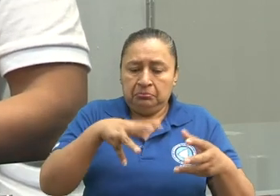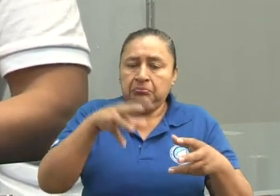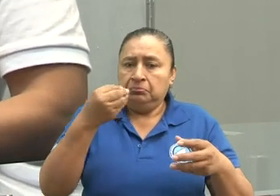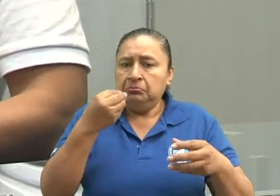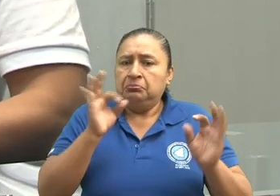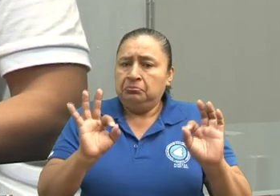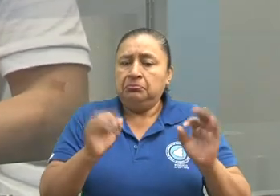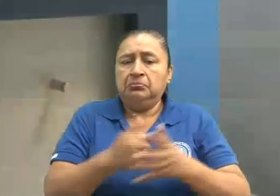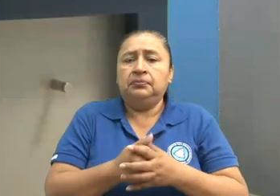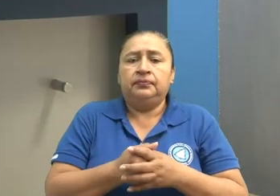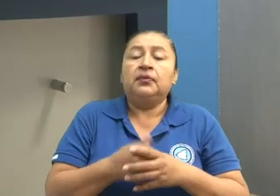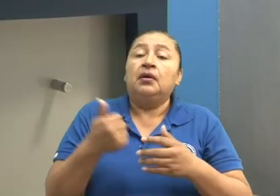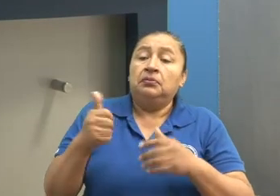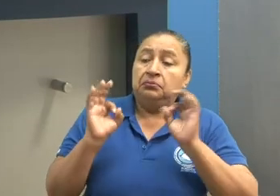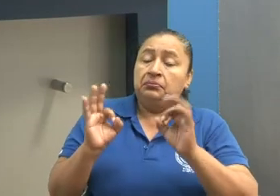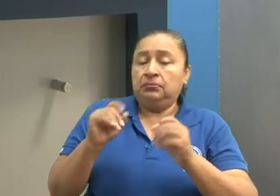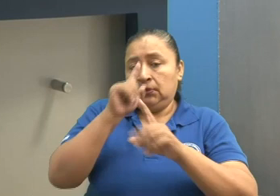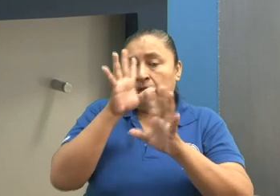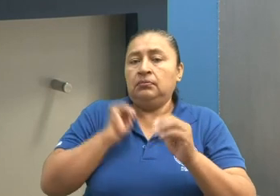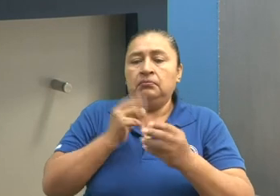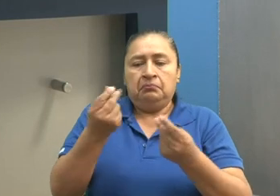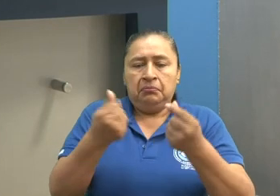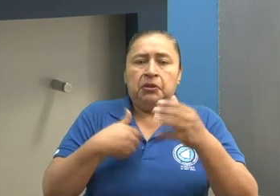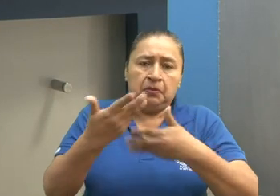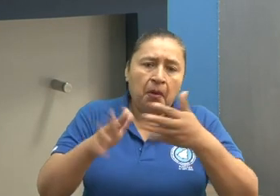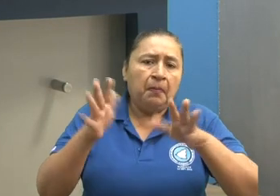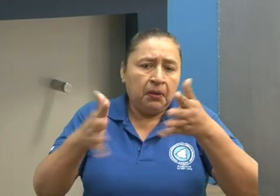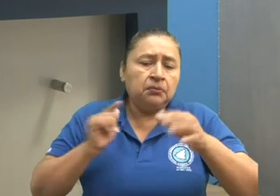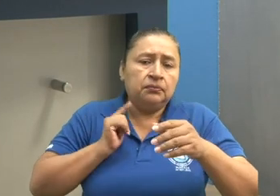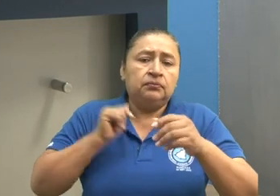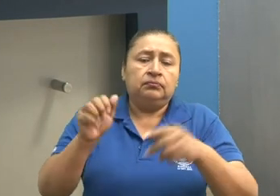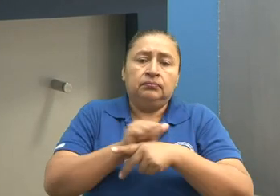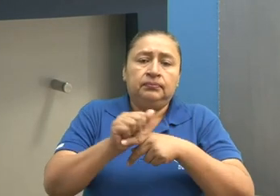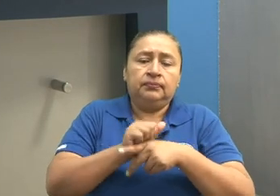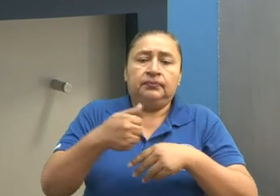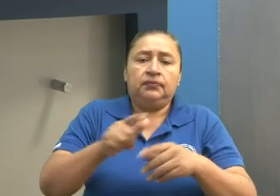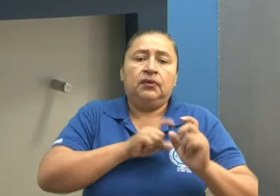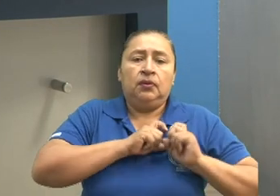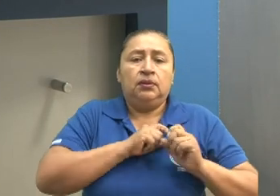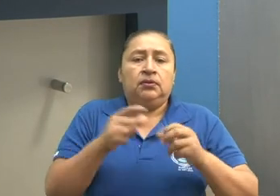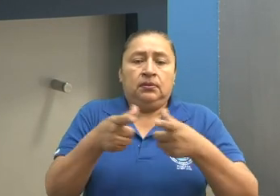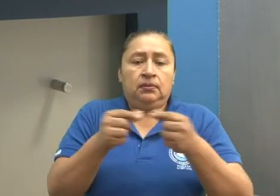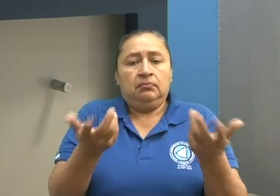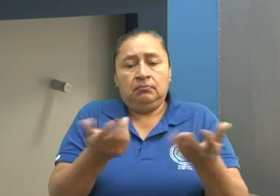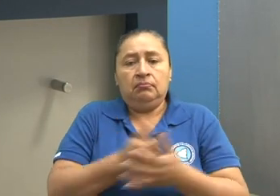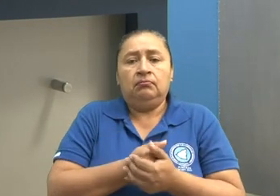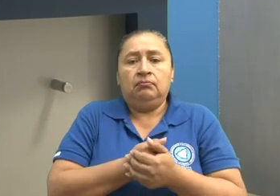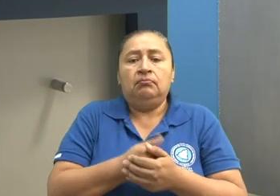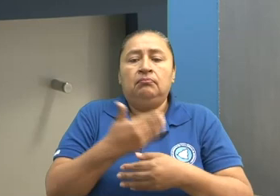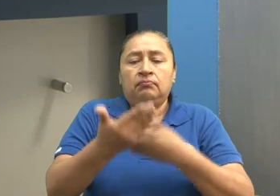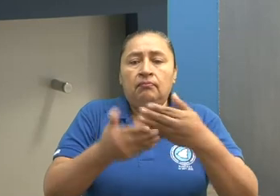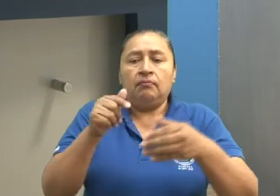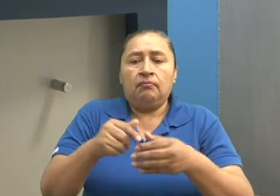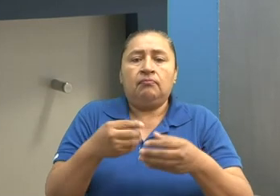comes bien. Claro que sí, sin duda alguna, precios accesibles, además estando prácticamente en el corazón de Managua. Y es un